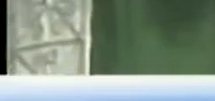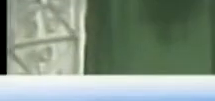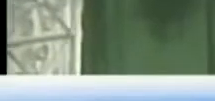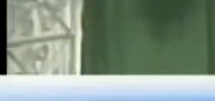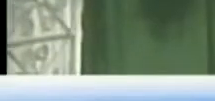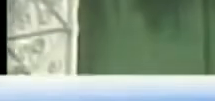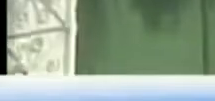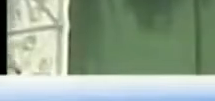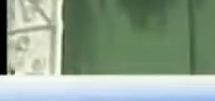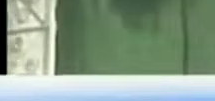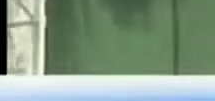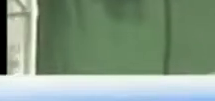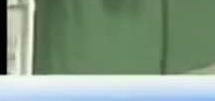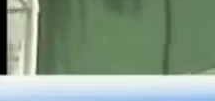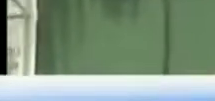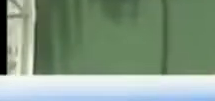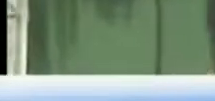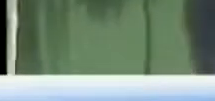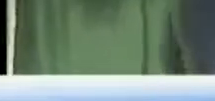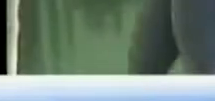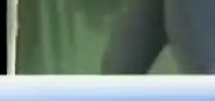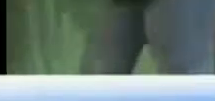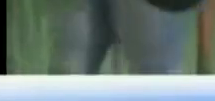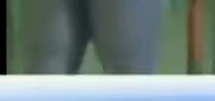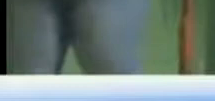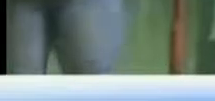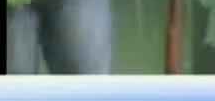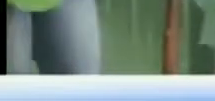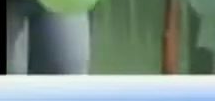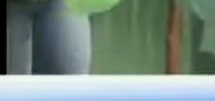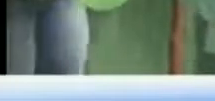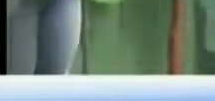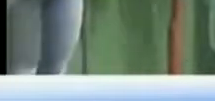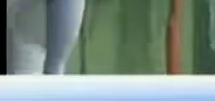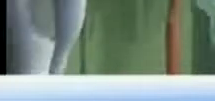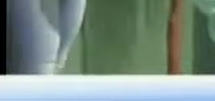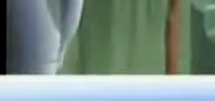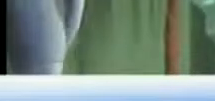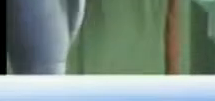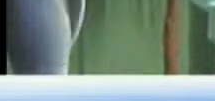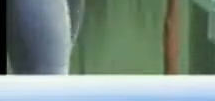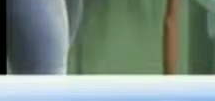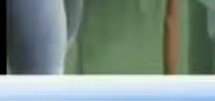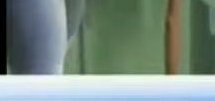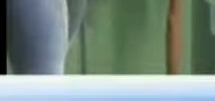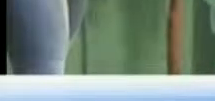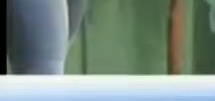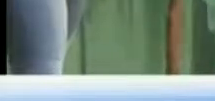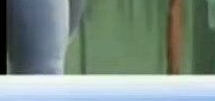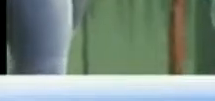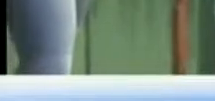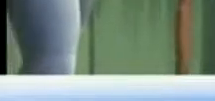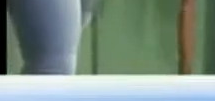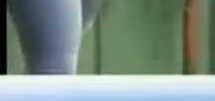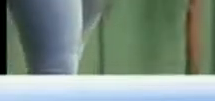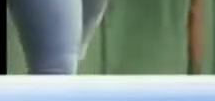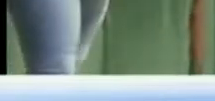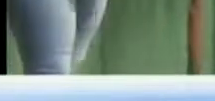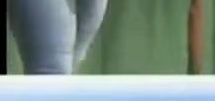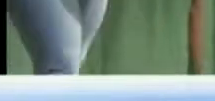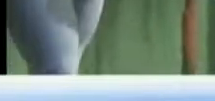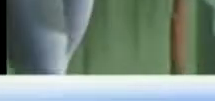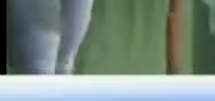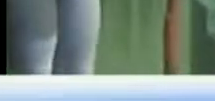darle un homenaje a una moradora que fue parte de este proceso, pero que lamentablemente tuvo que partir. Así es, sí, como nos está comentando usted, queremos darle